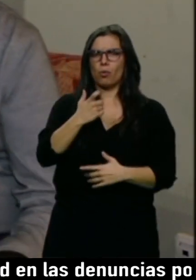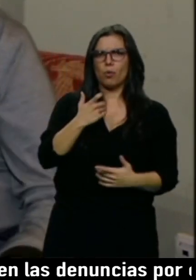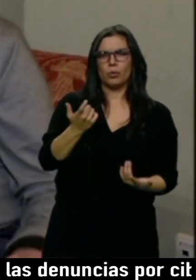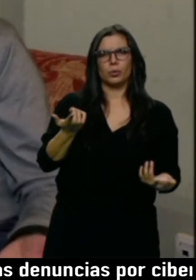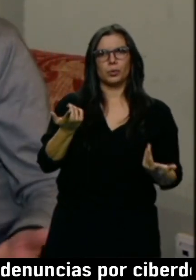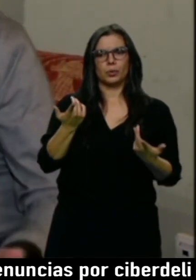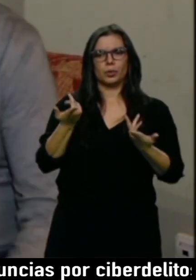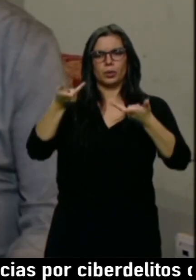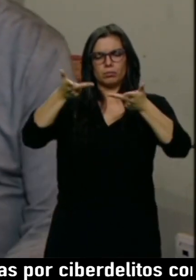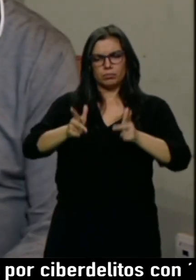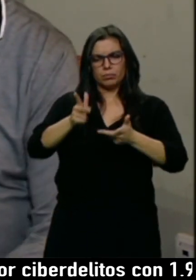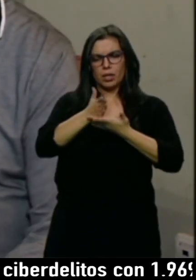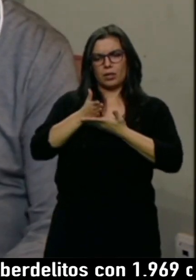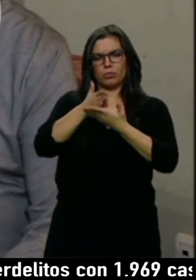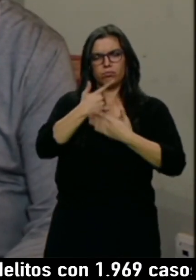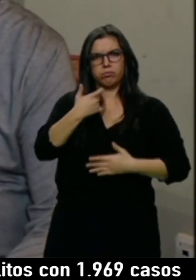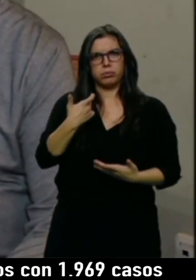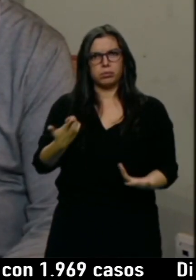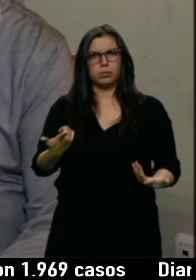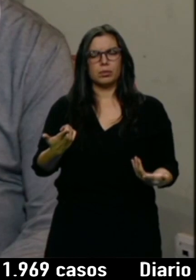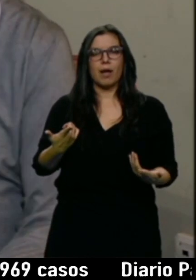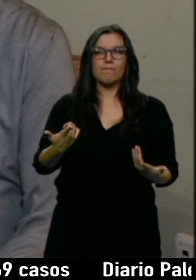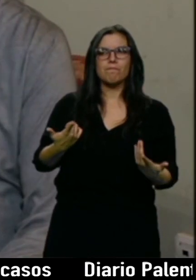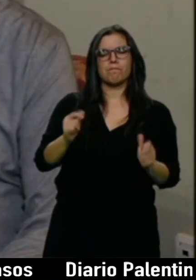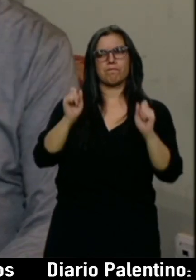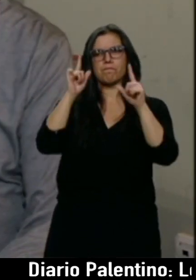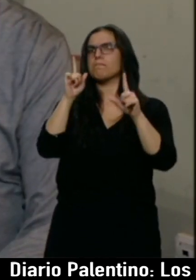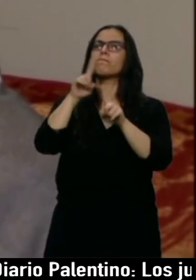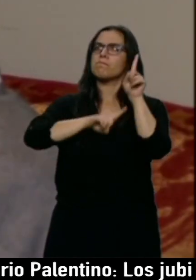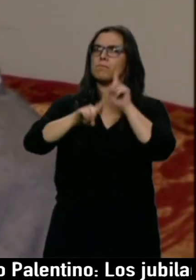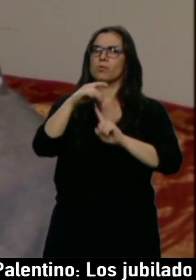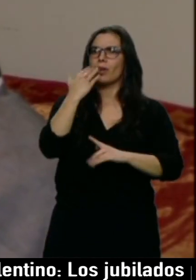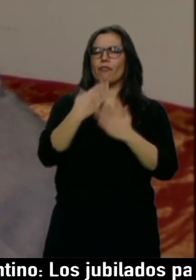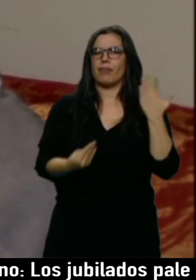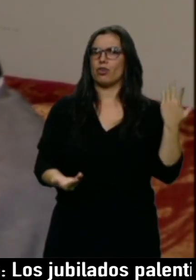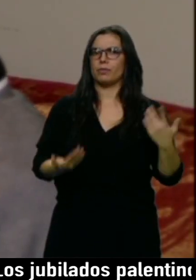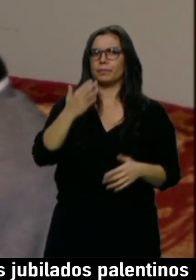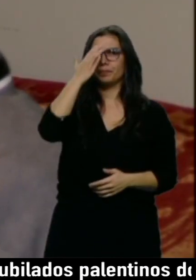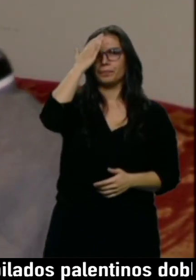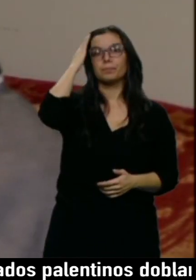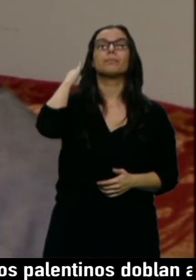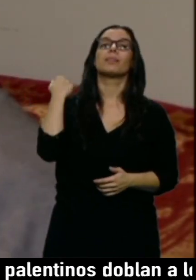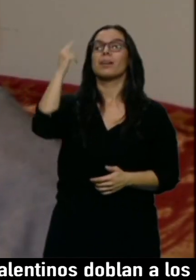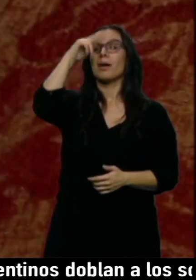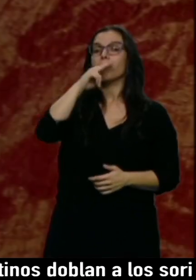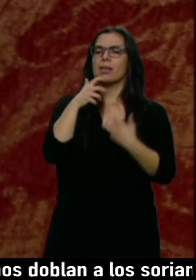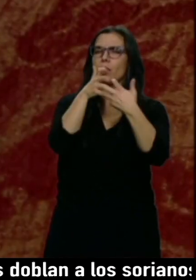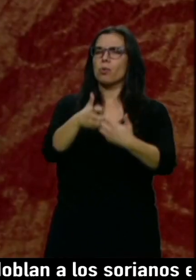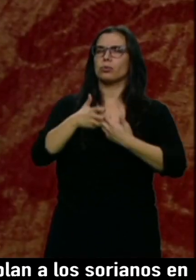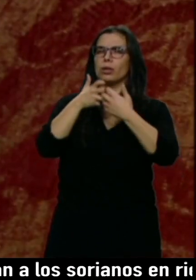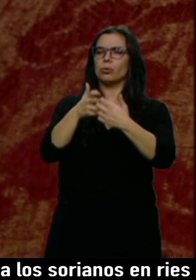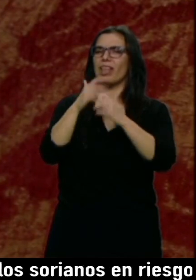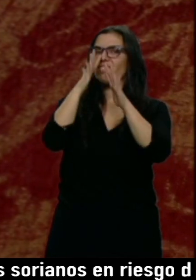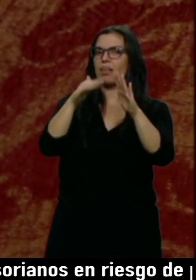ponía a estudiar, que le costaba, y entonces nos dimos cuenta que algo estaba fallando. Una lucha que estos padres llevan batallando más de 10 años, ya